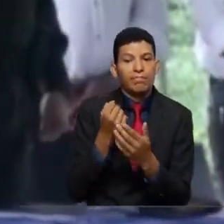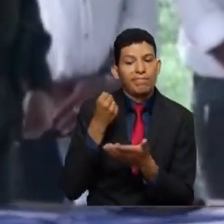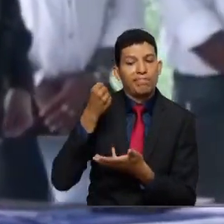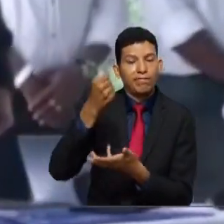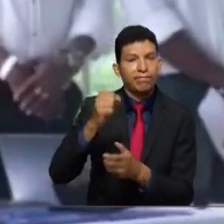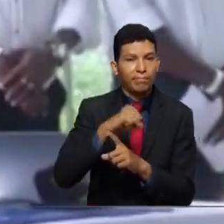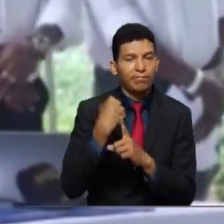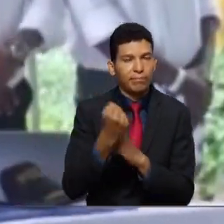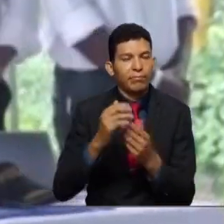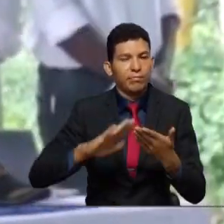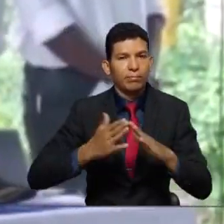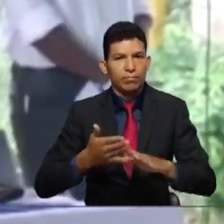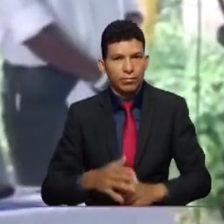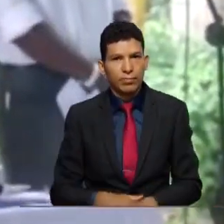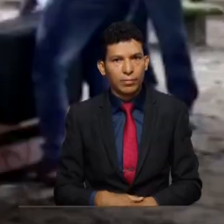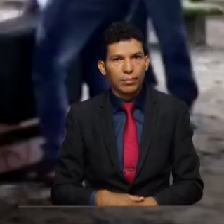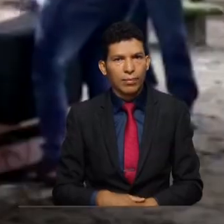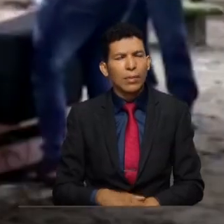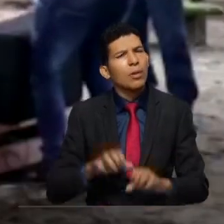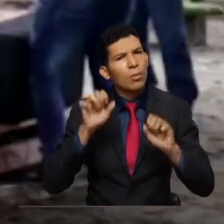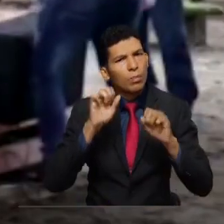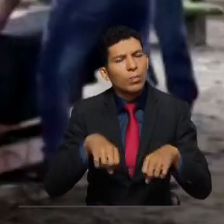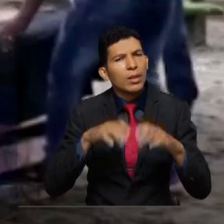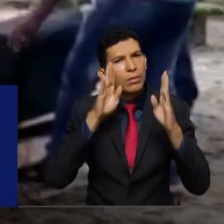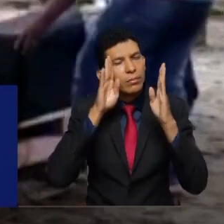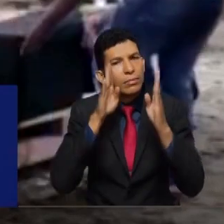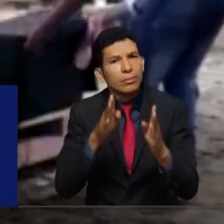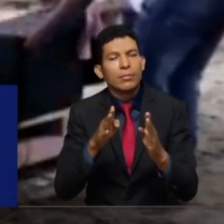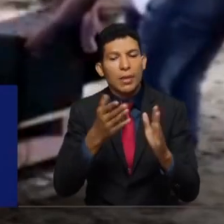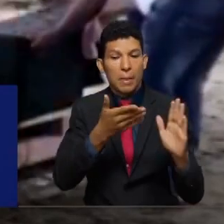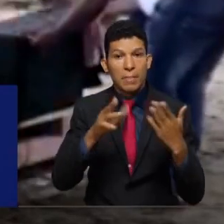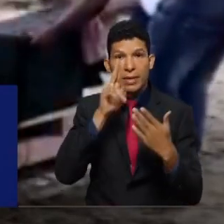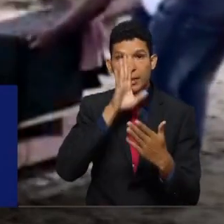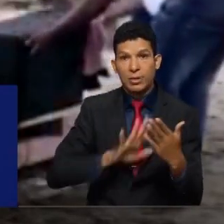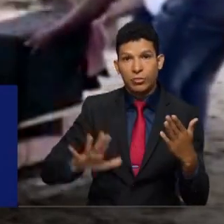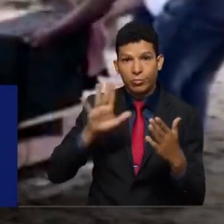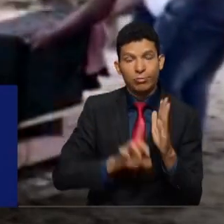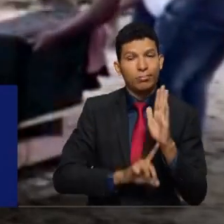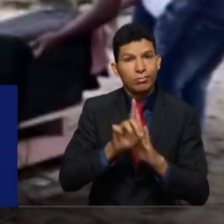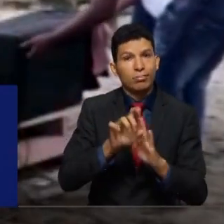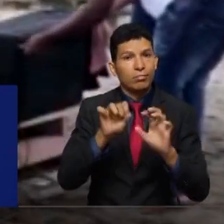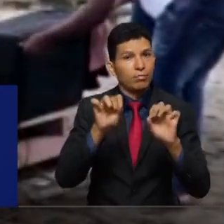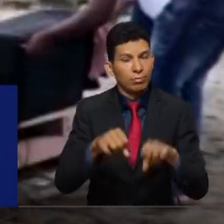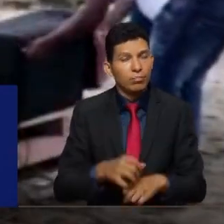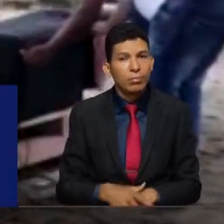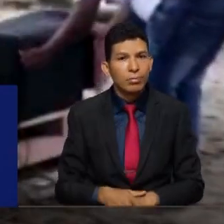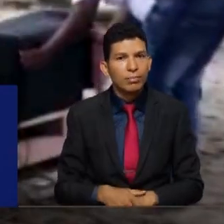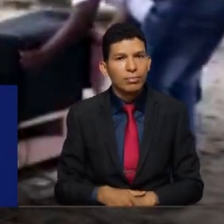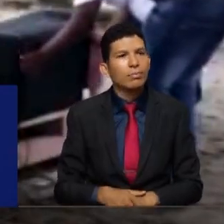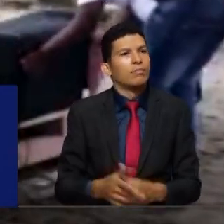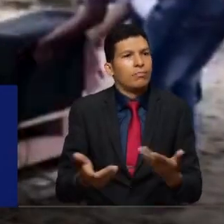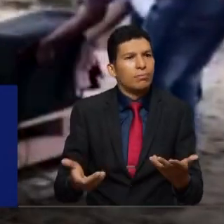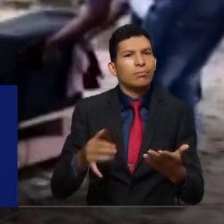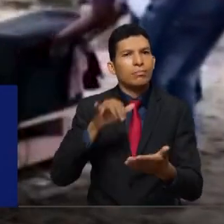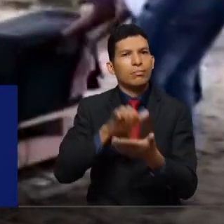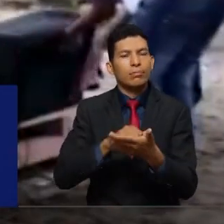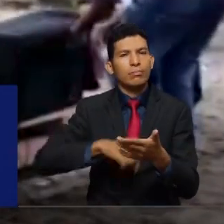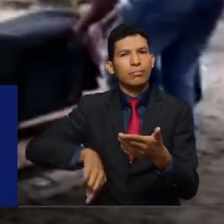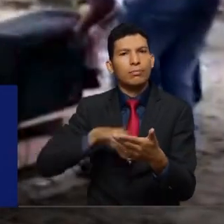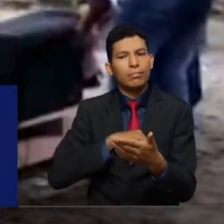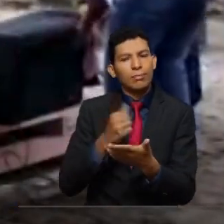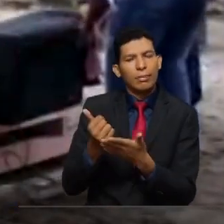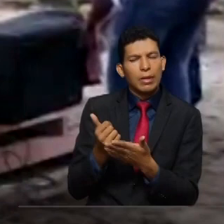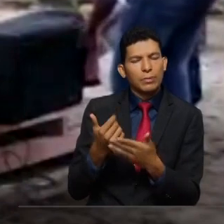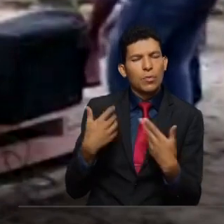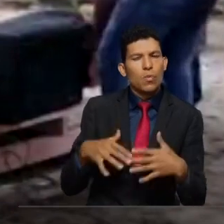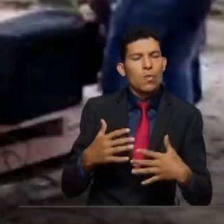comunidades. Para que sea tenido en cuenta en el Plan Nacional de Desarrollo y pues esto nos llena de